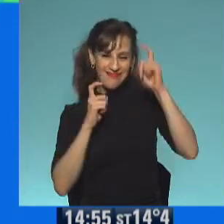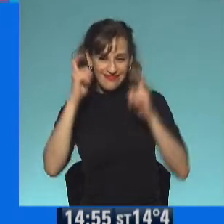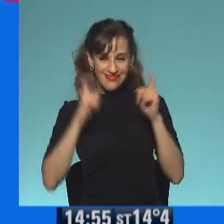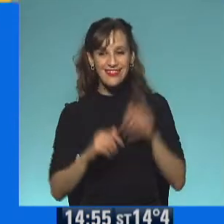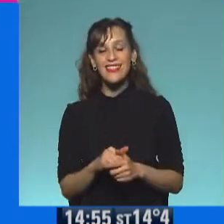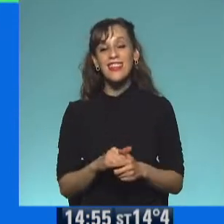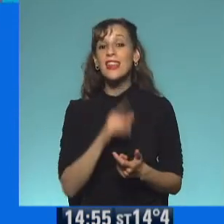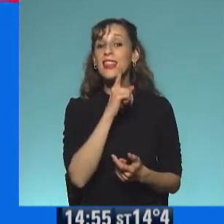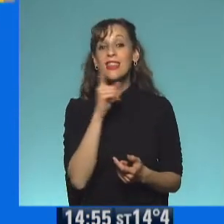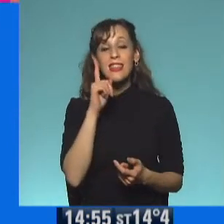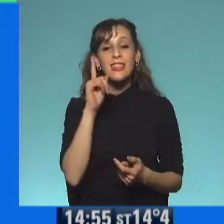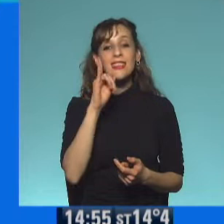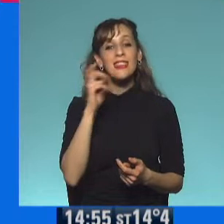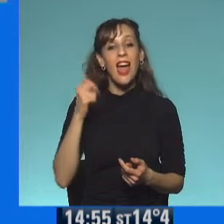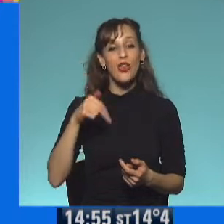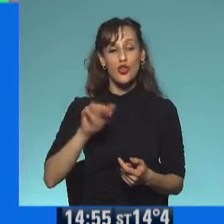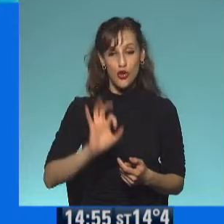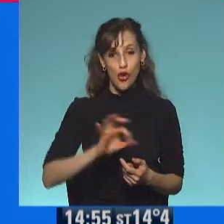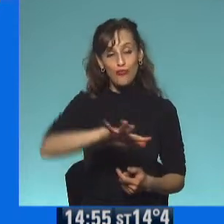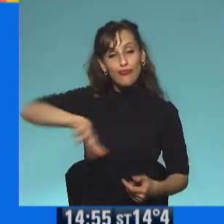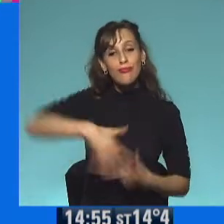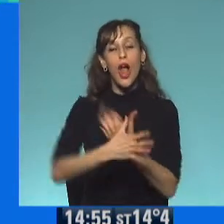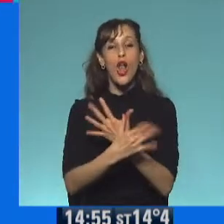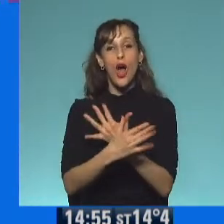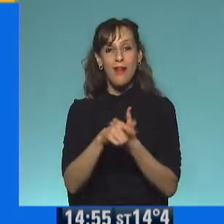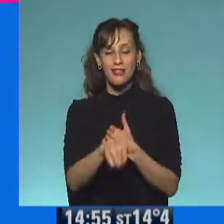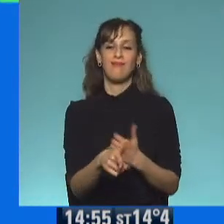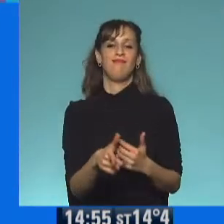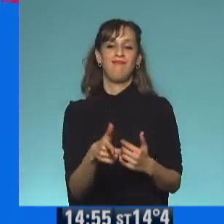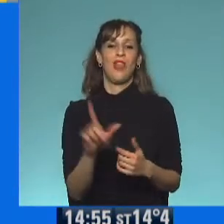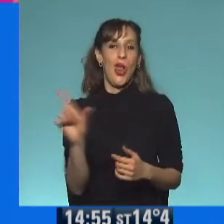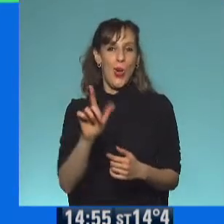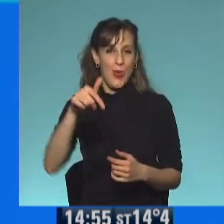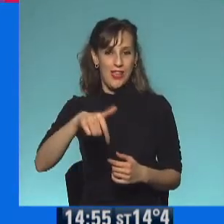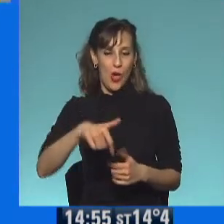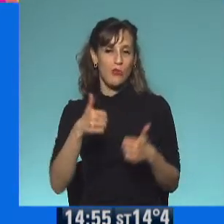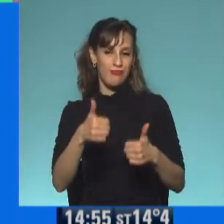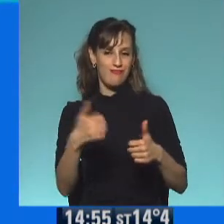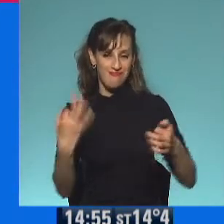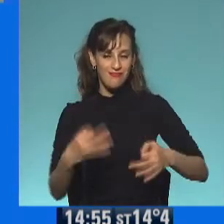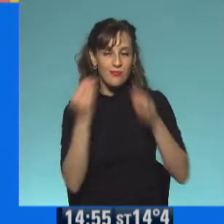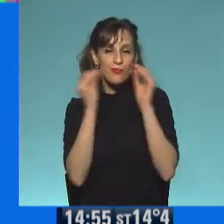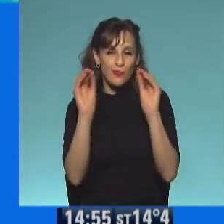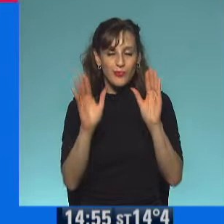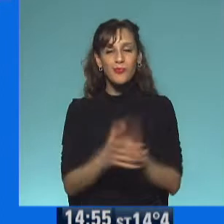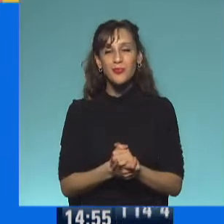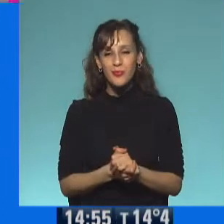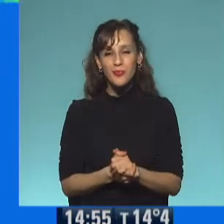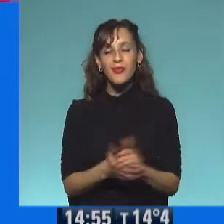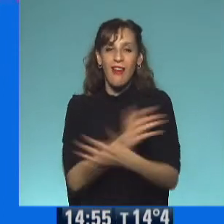de zamora arrancando la semana brazo particia no